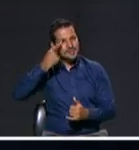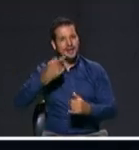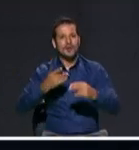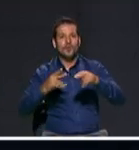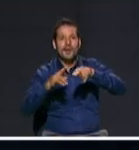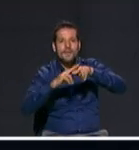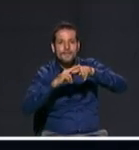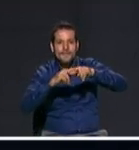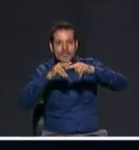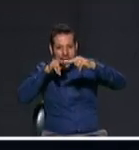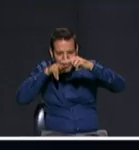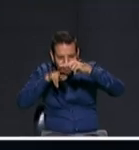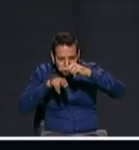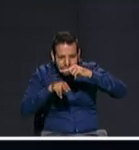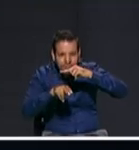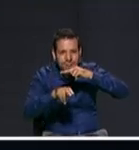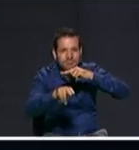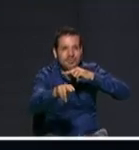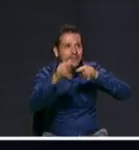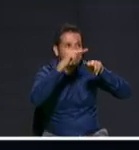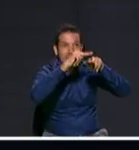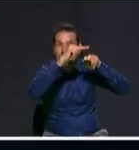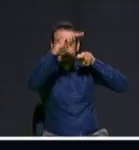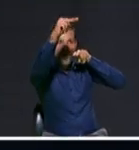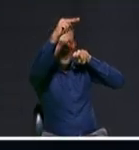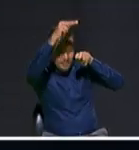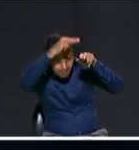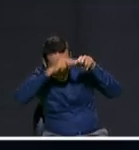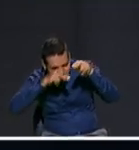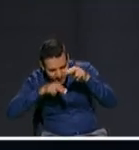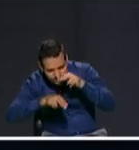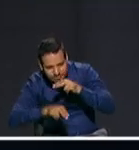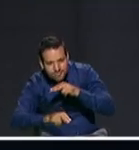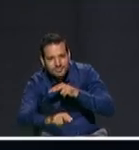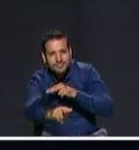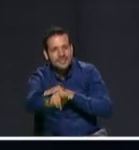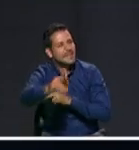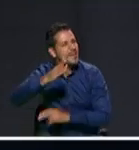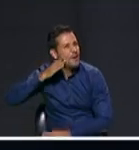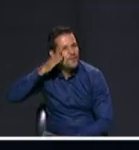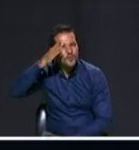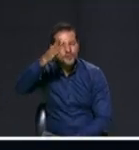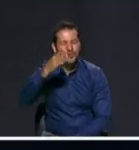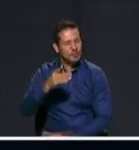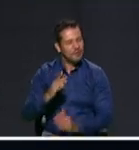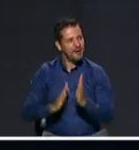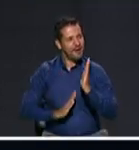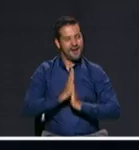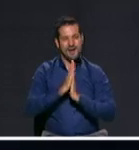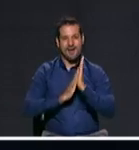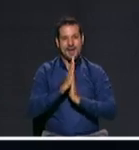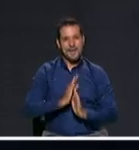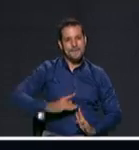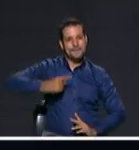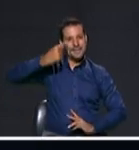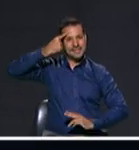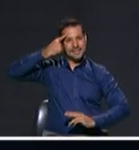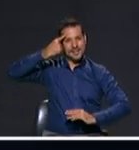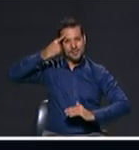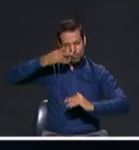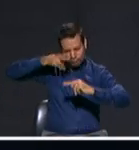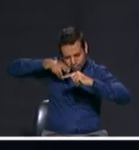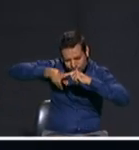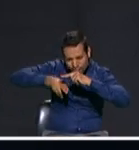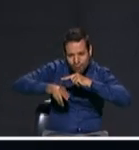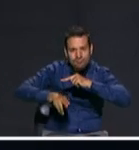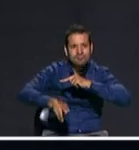la ciudad que va a correr en los 15 o 20 años en la ciudad pero que desde ya tenemos que hacer factibilidad prefactibilidad de ese metro que sería el primero